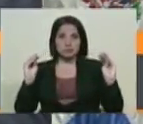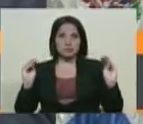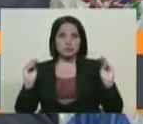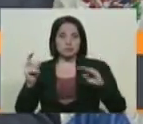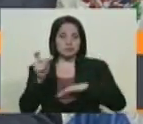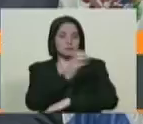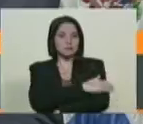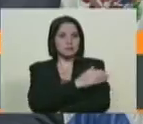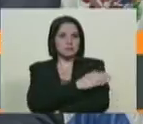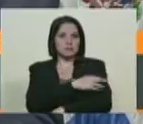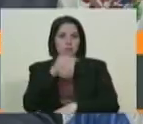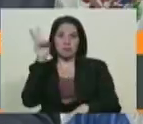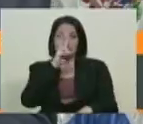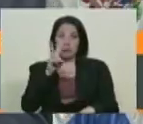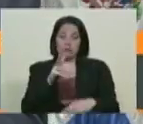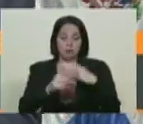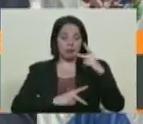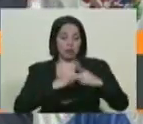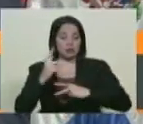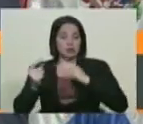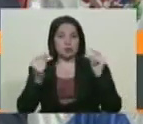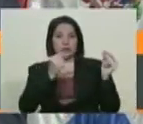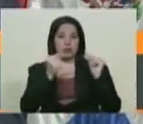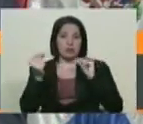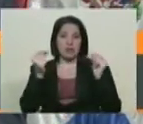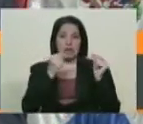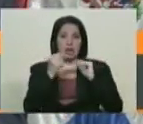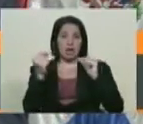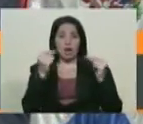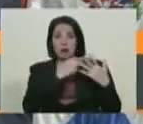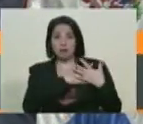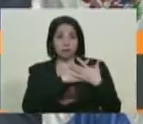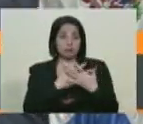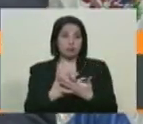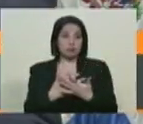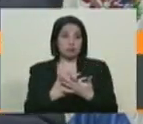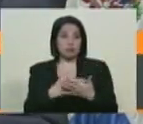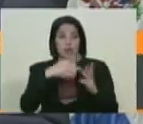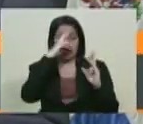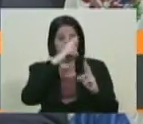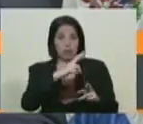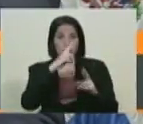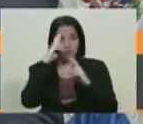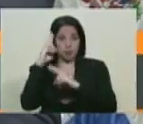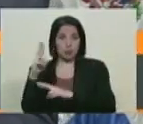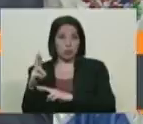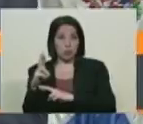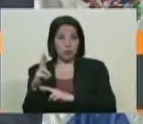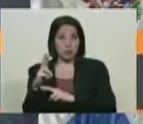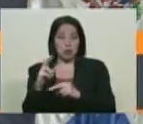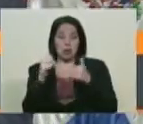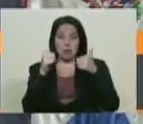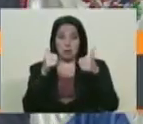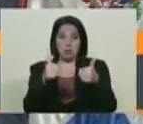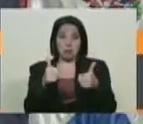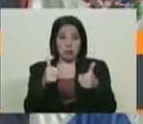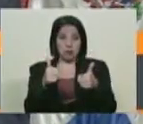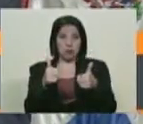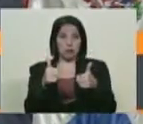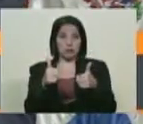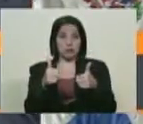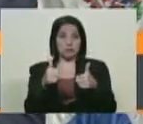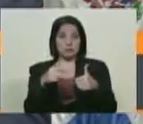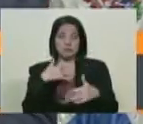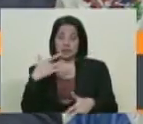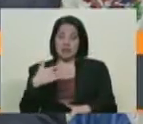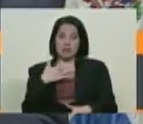venezolana a un proceso de diálogo franco, respetuoso, fructífero, que